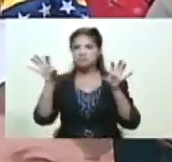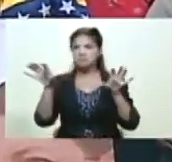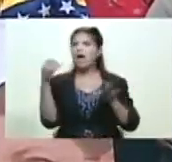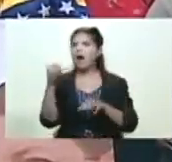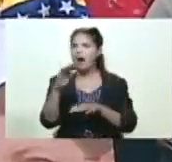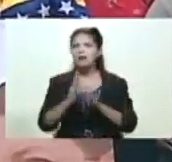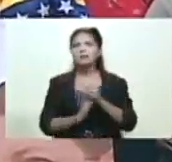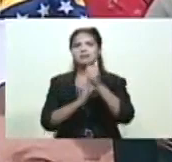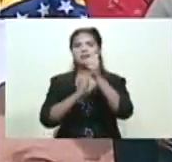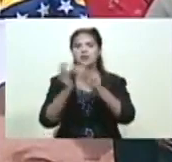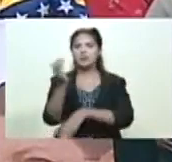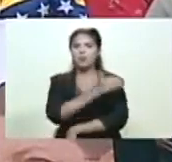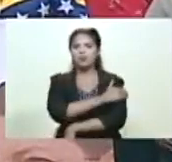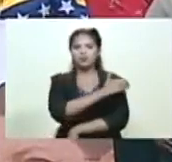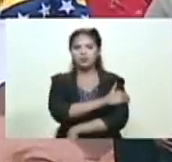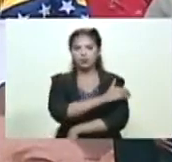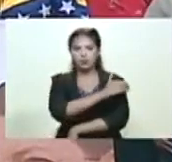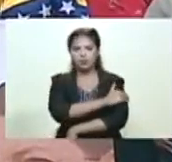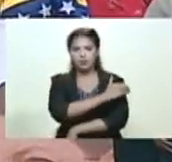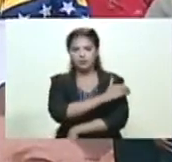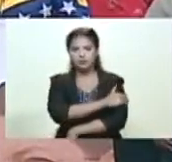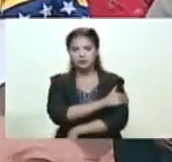hay dirigentes de derecha